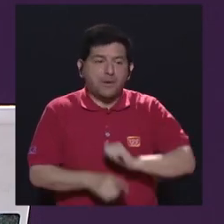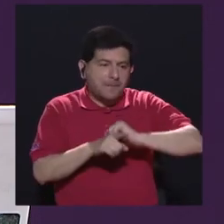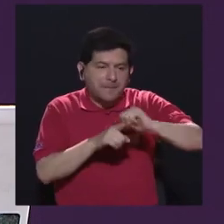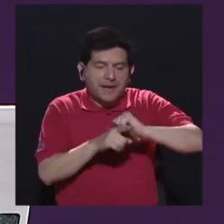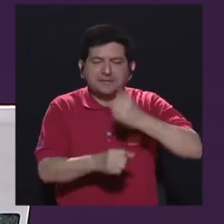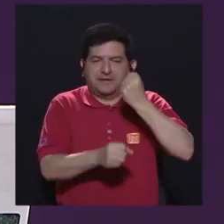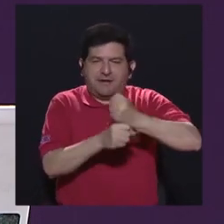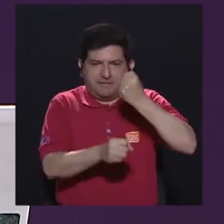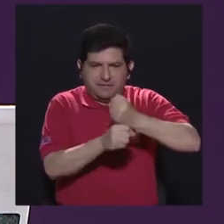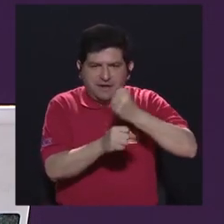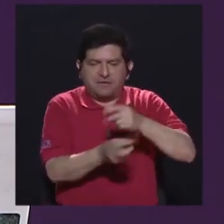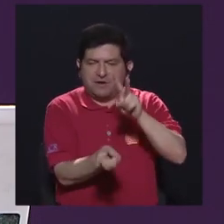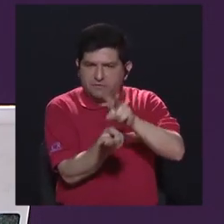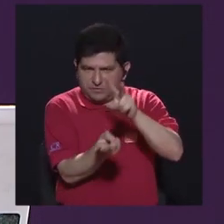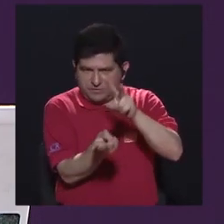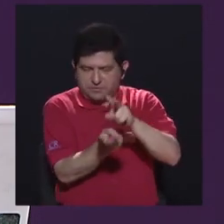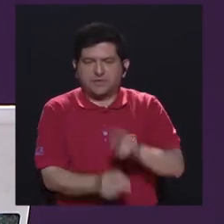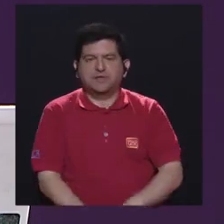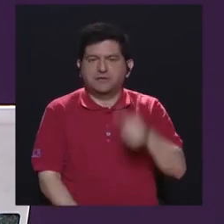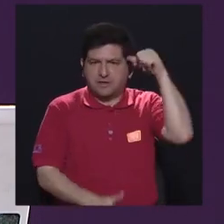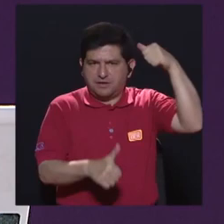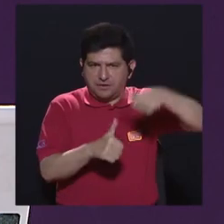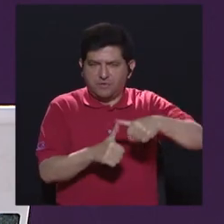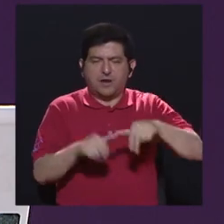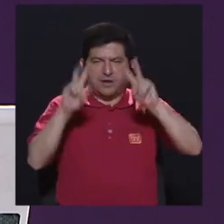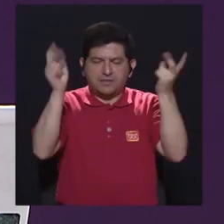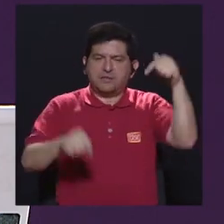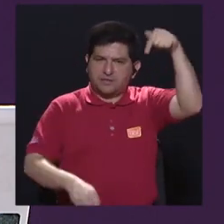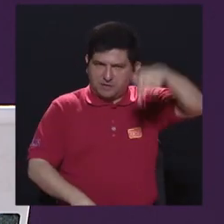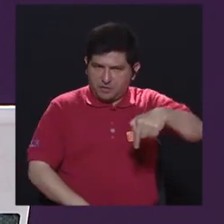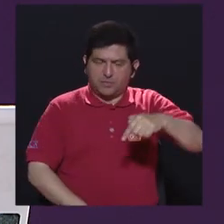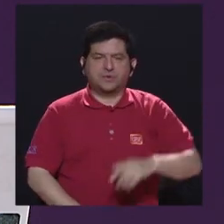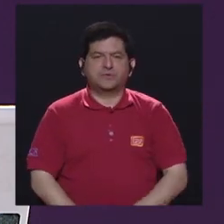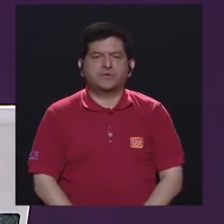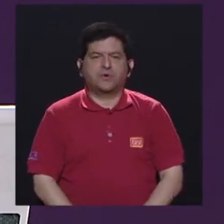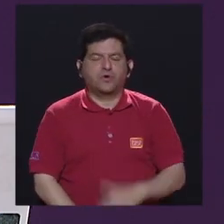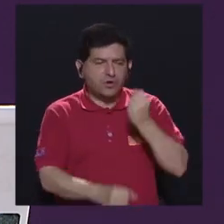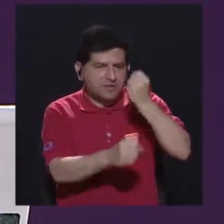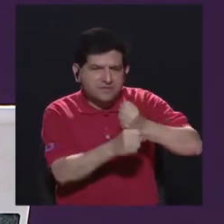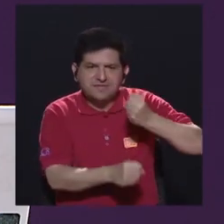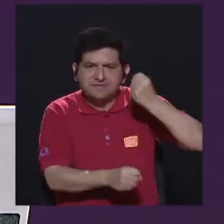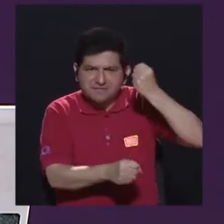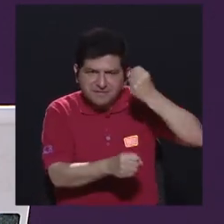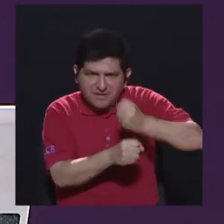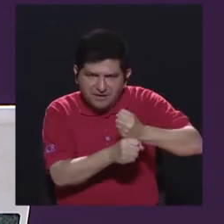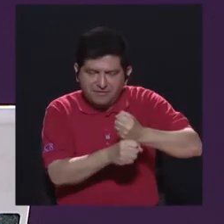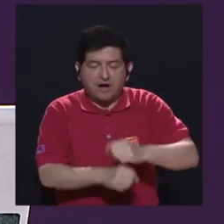trabajo sexual. Recordemos que el tema de hoy es el trabajo